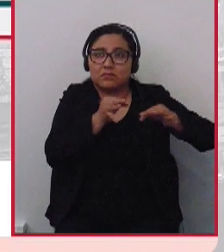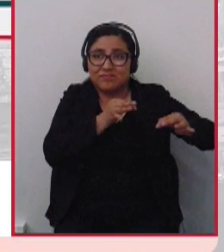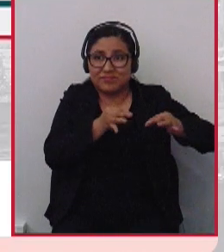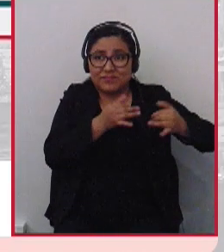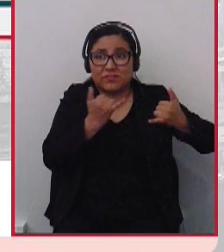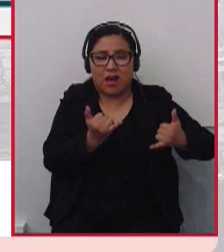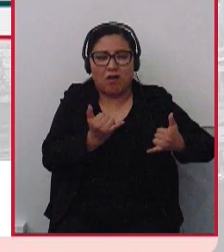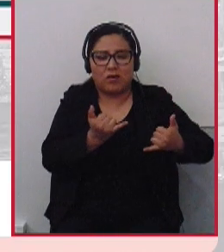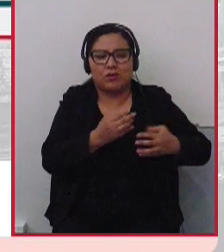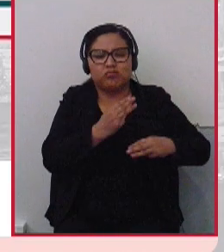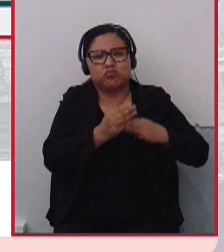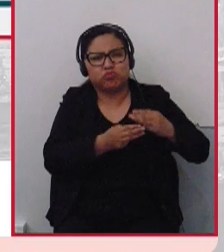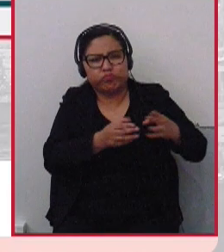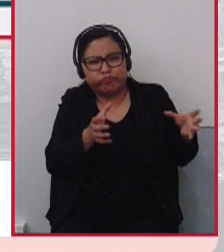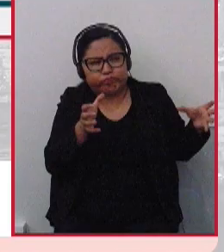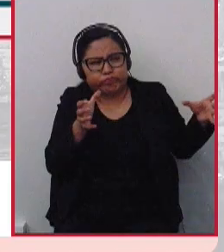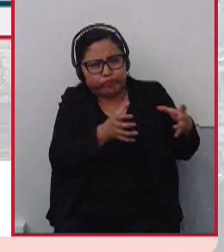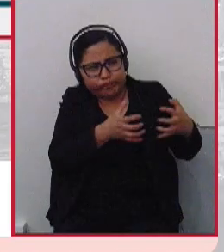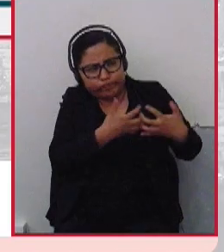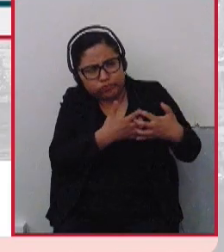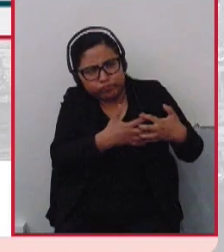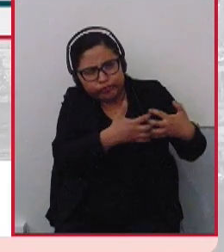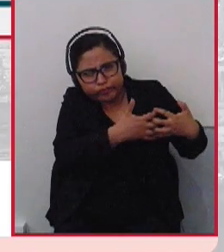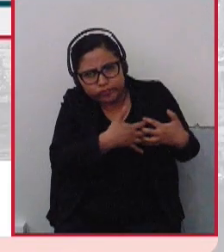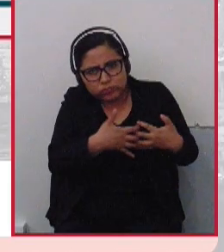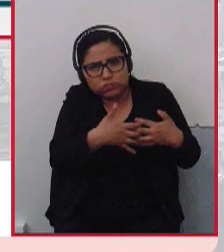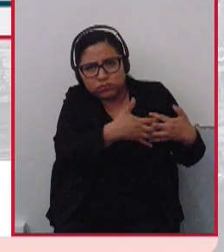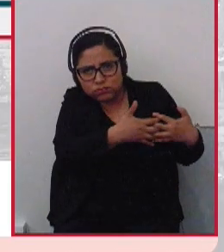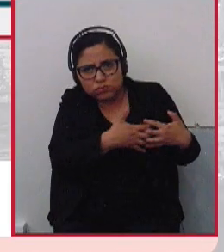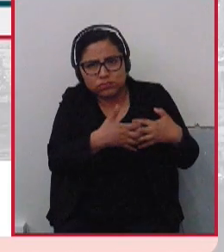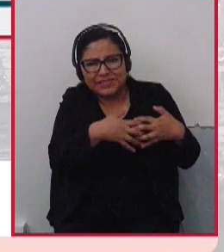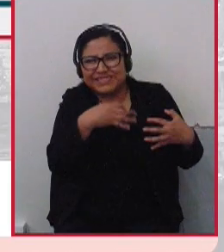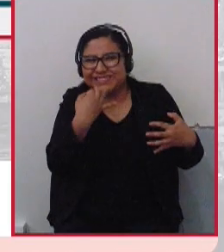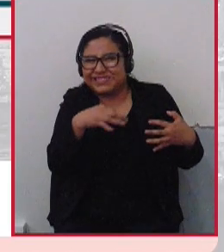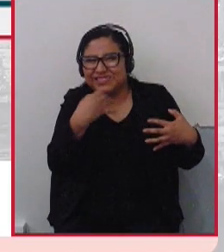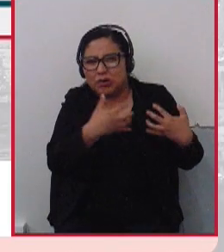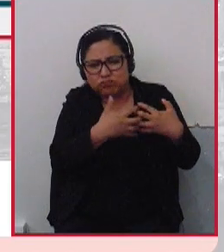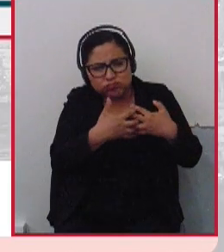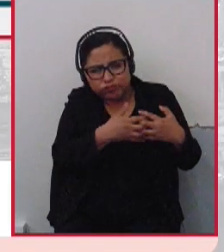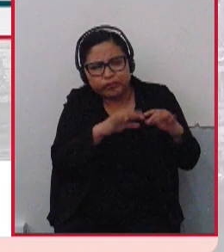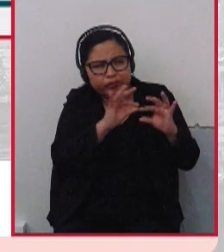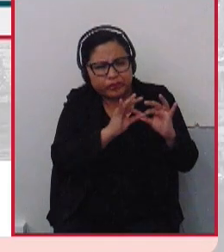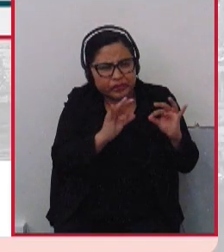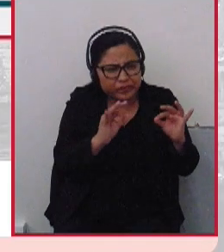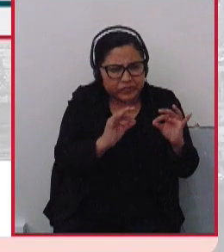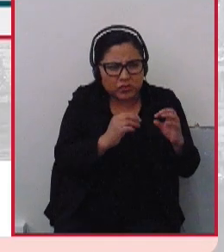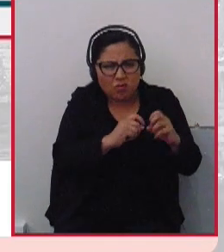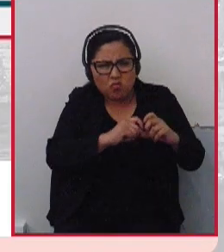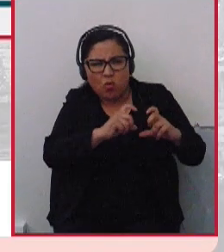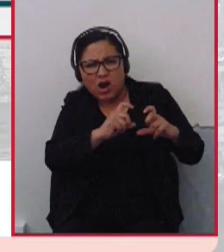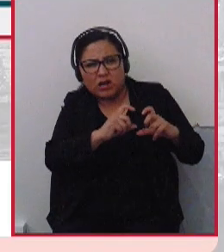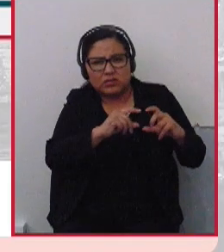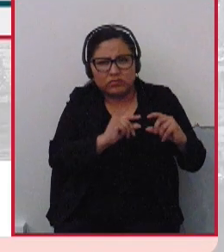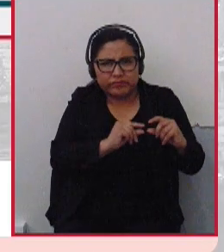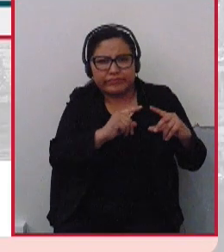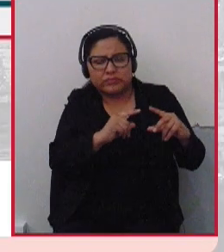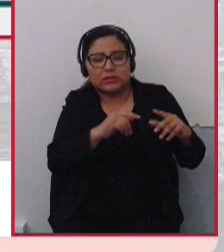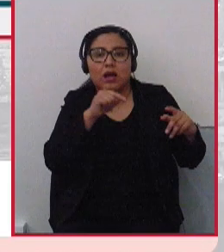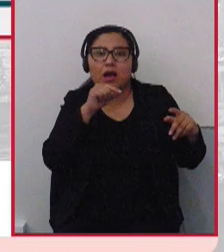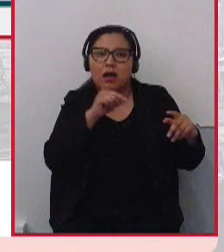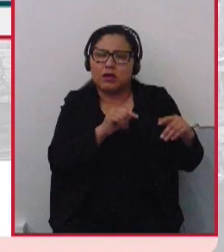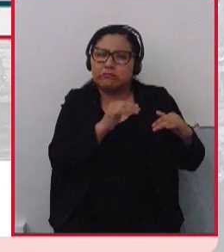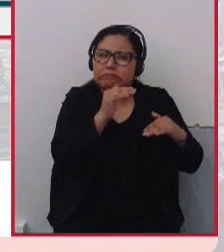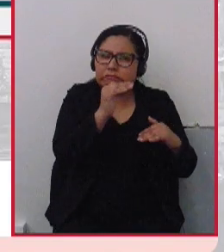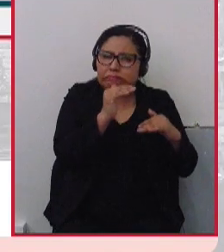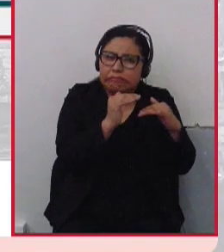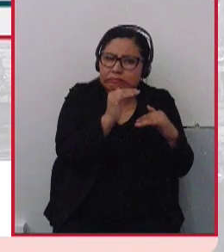en el mundo de las concentradoras, siempre estás moliendo muy fino, estás moliendo muy grueso. Y hay un